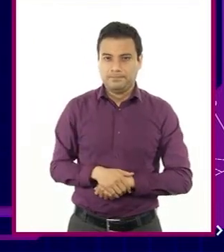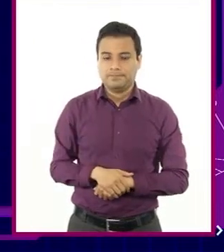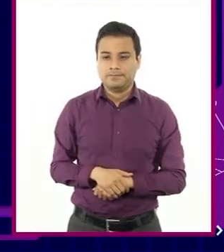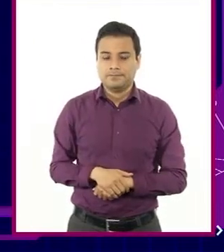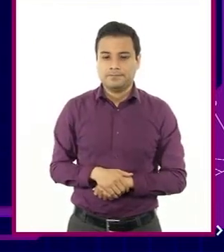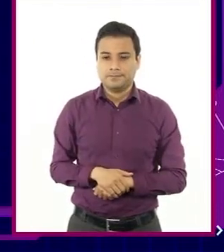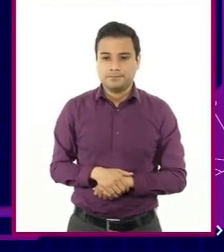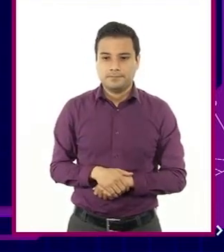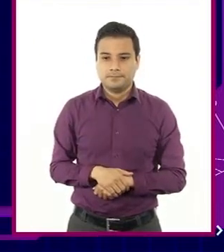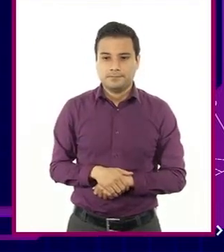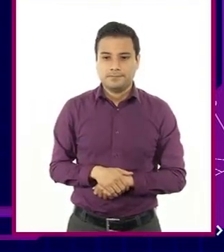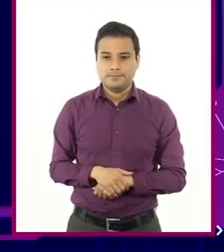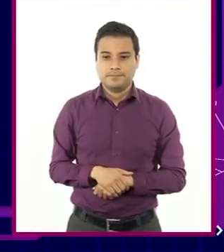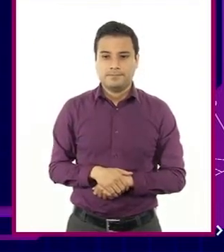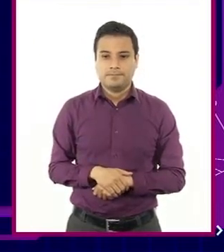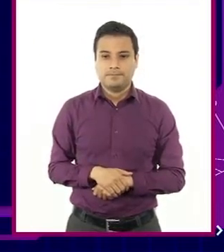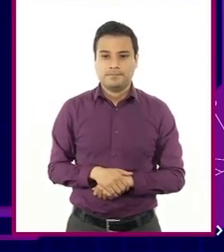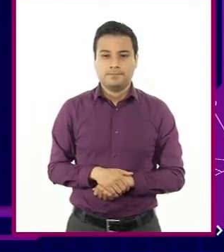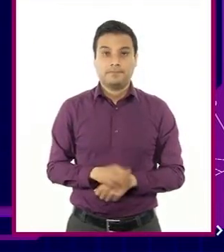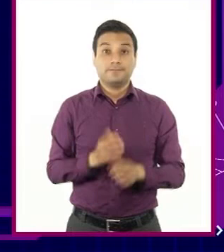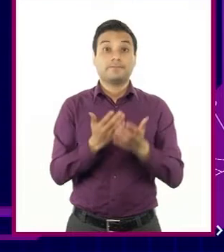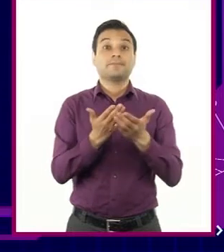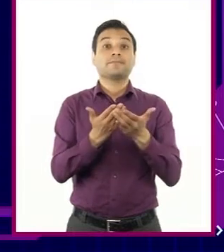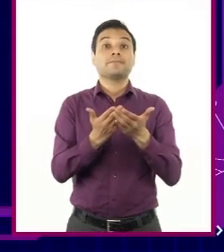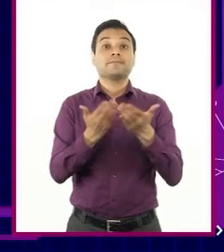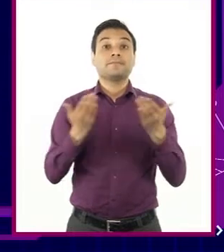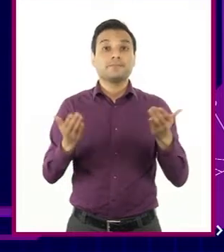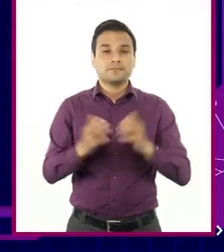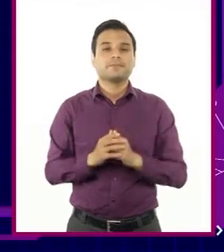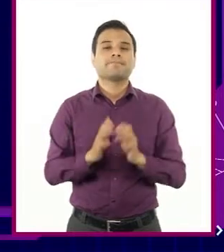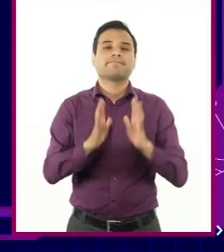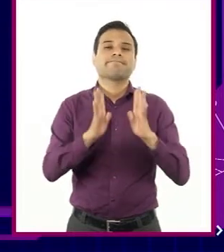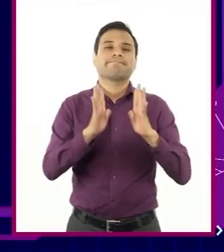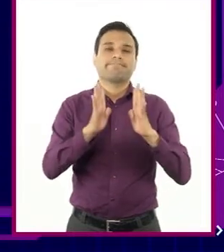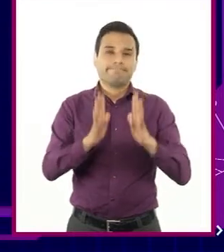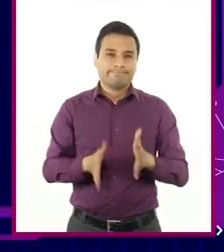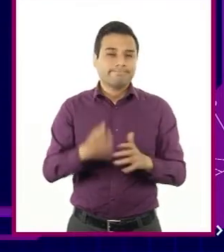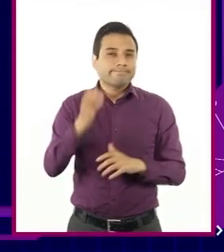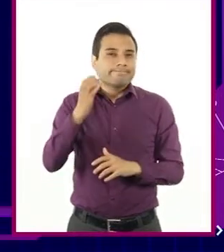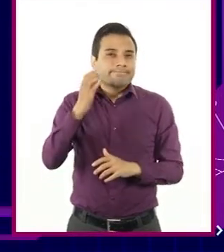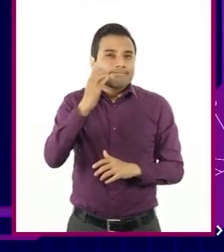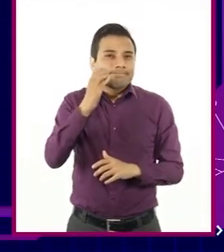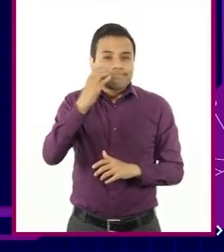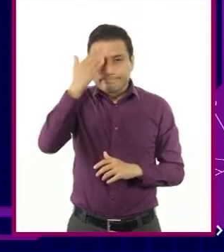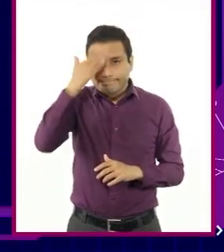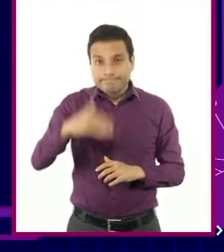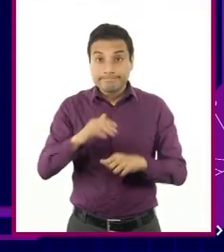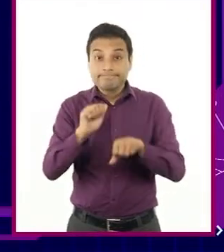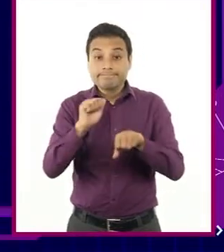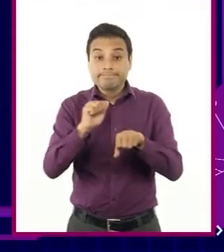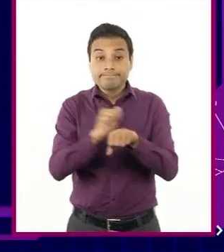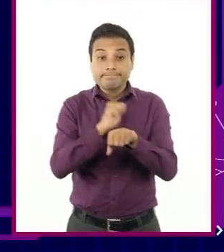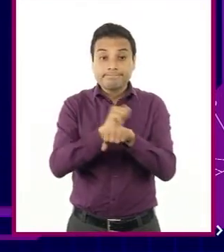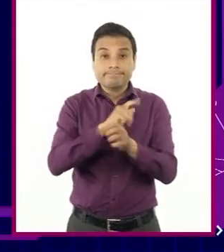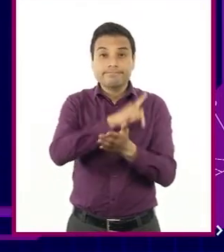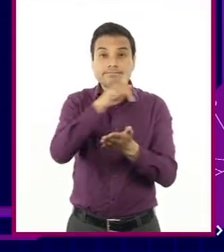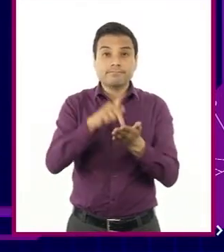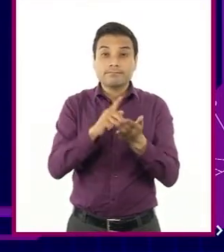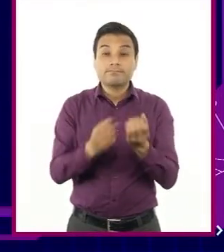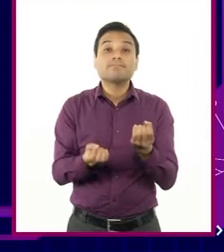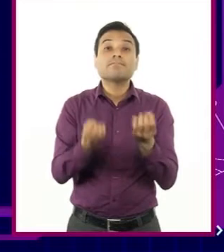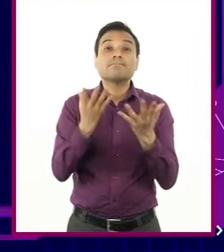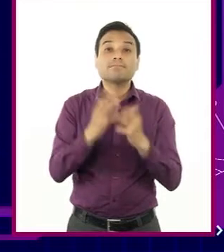109,432.4 kilómetros. Ahora, Claudia sabe que el automóvil que le gustó ha recorrido